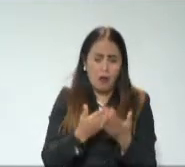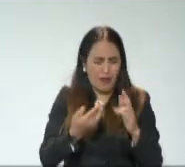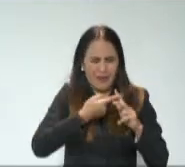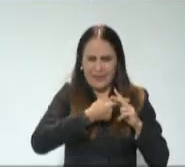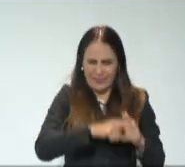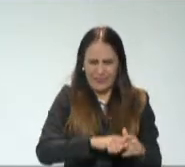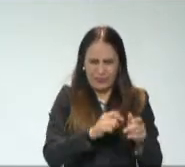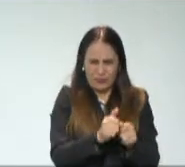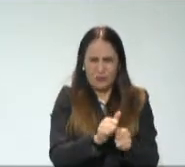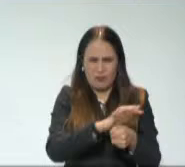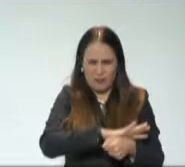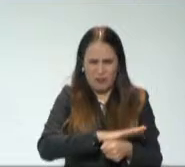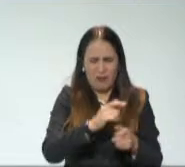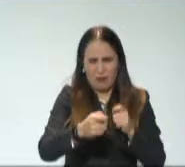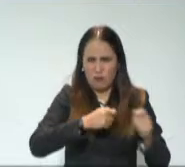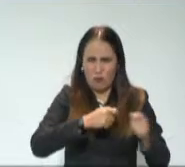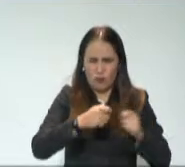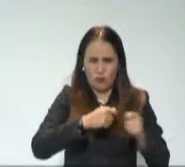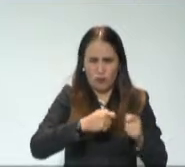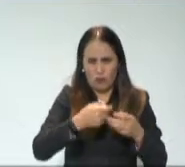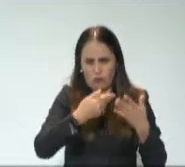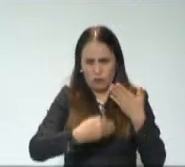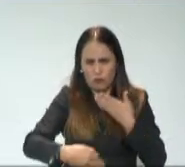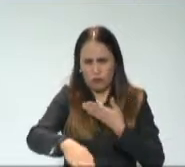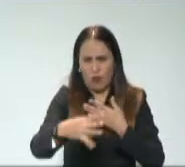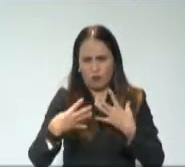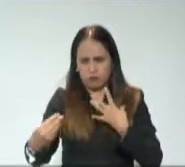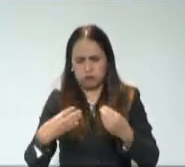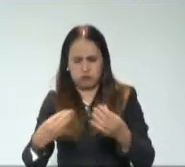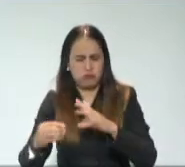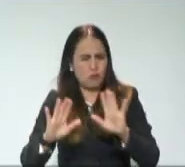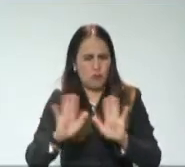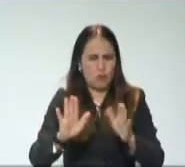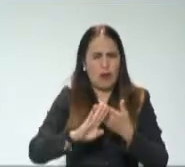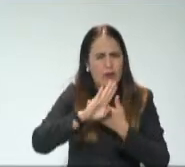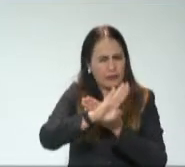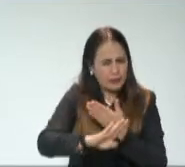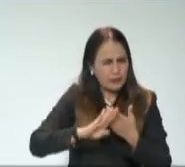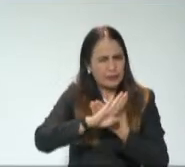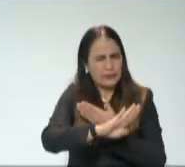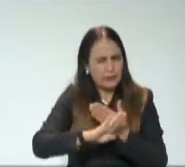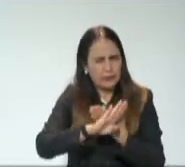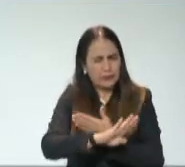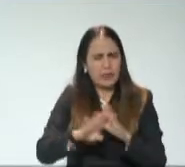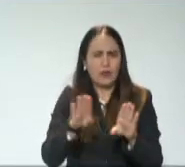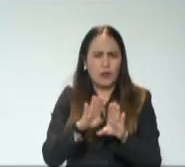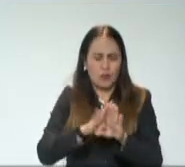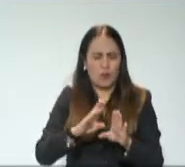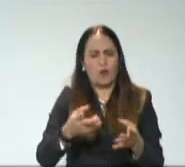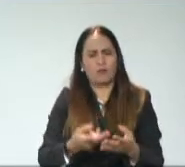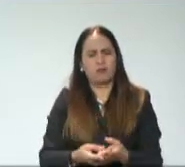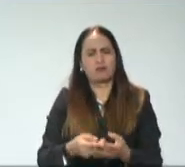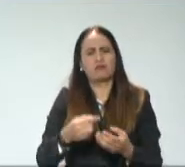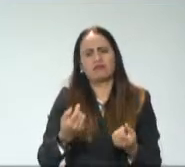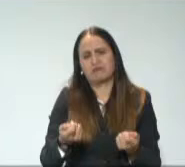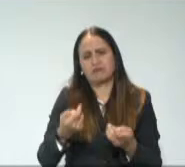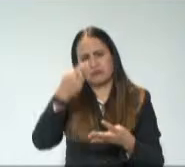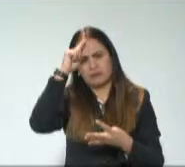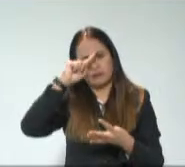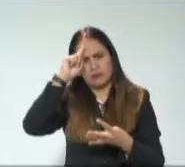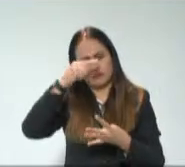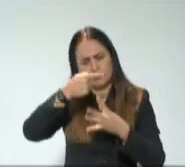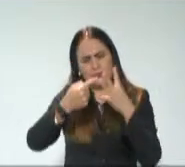inicio de la pandemia para el control dentro de la comunidad el de la transmisión de este virus que son medidas